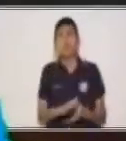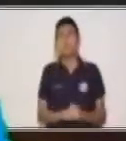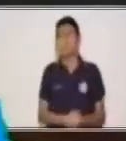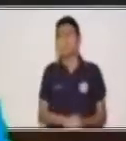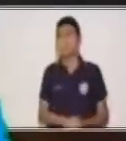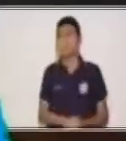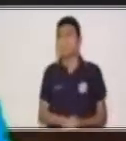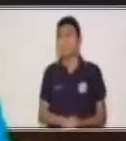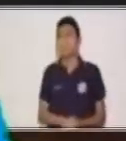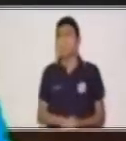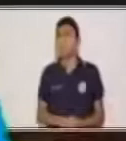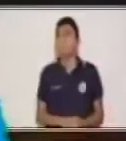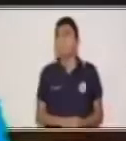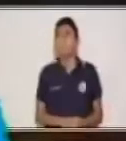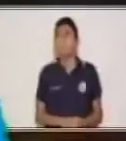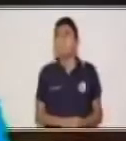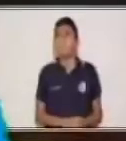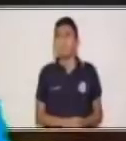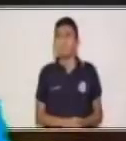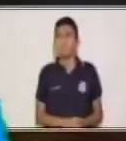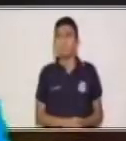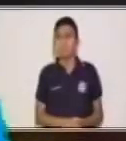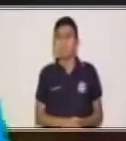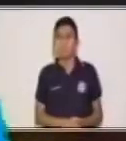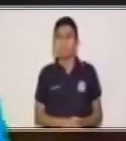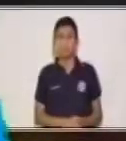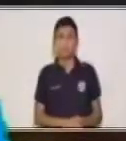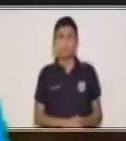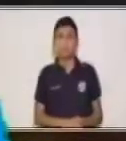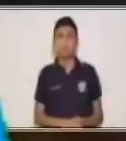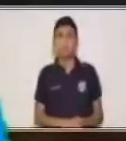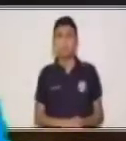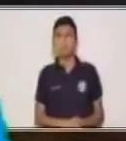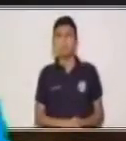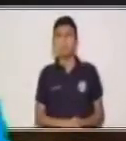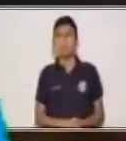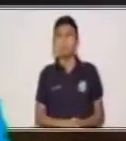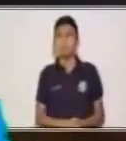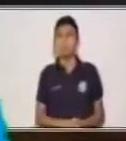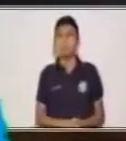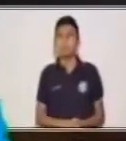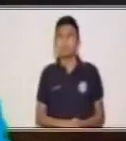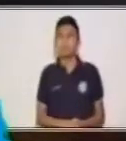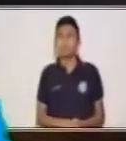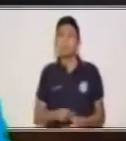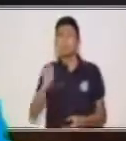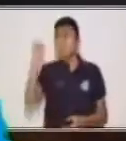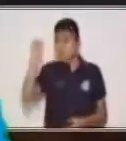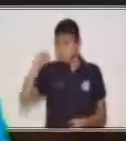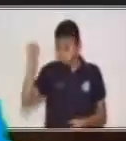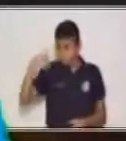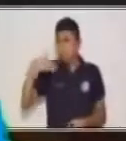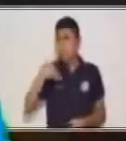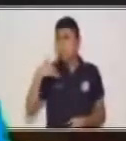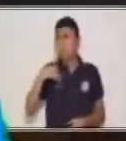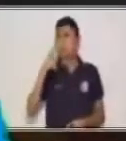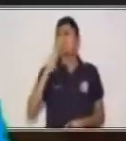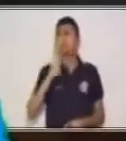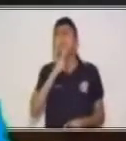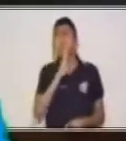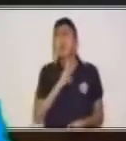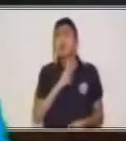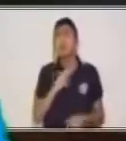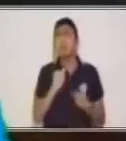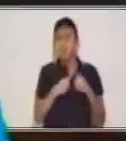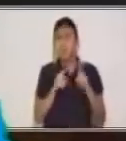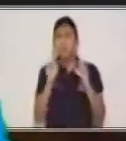verboidal que sí hay un verbo, pero que puede variar, ¿sí? Por ejemplo, acá vamos